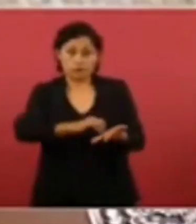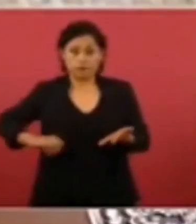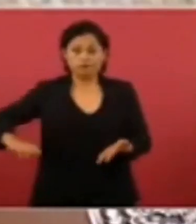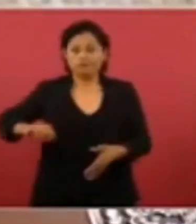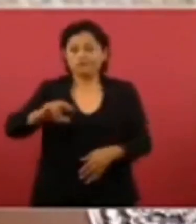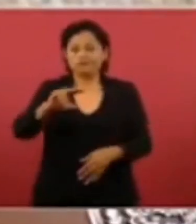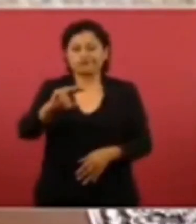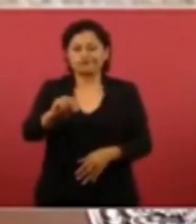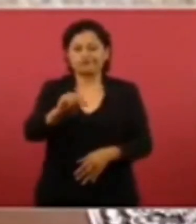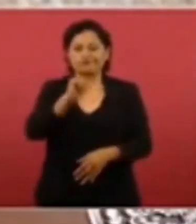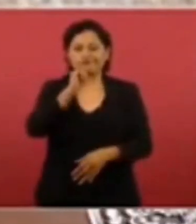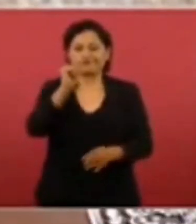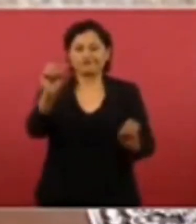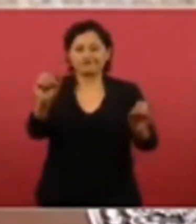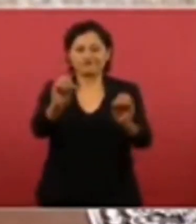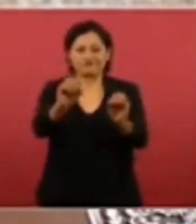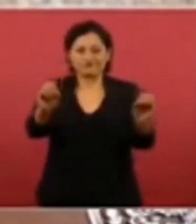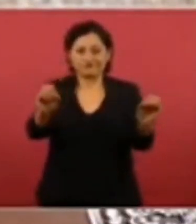Y